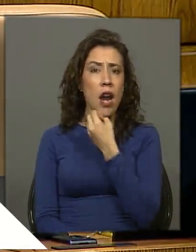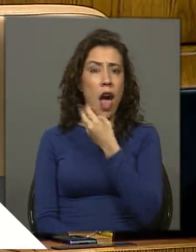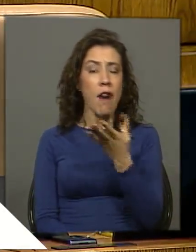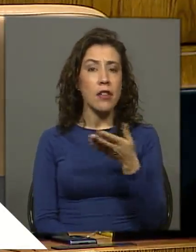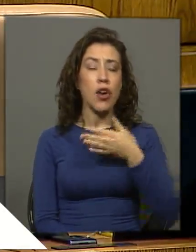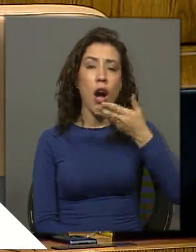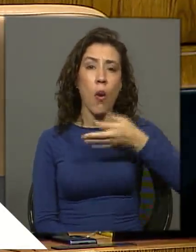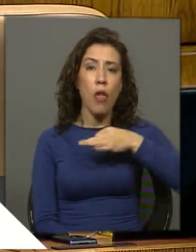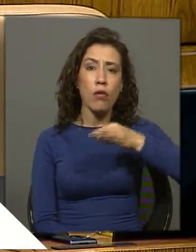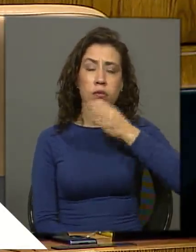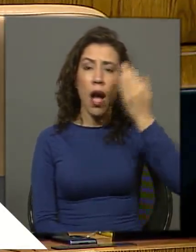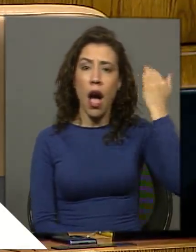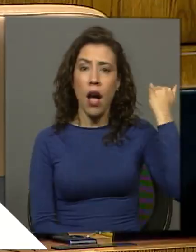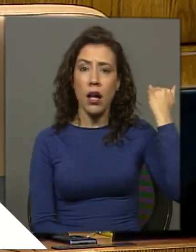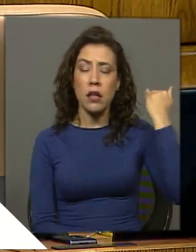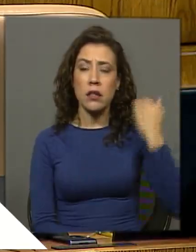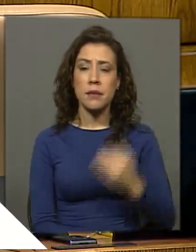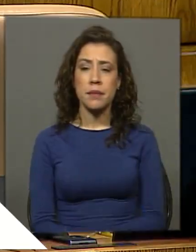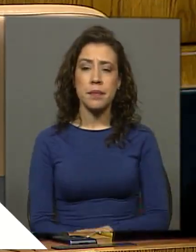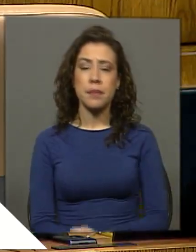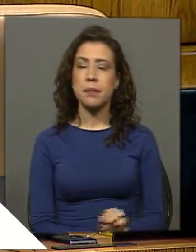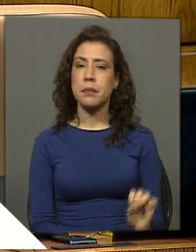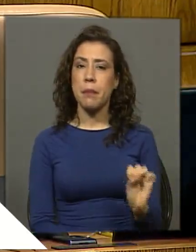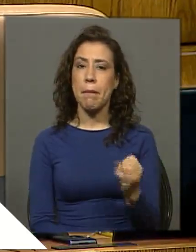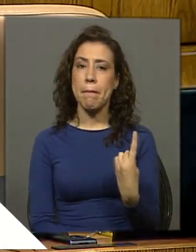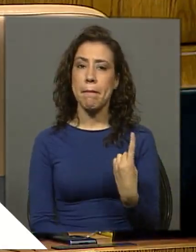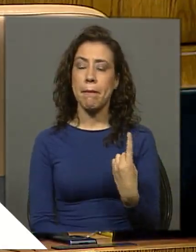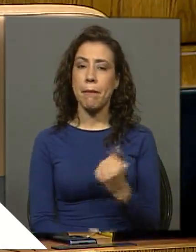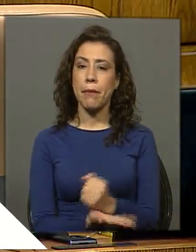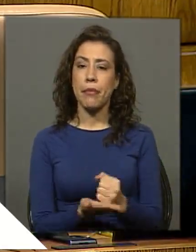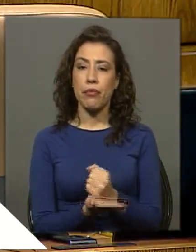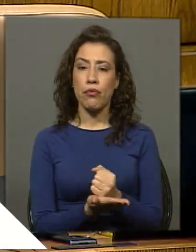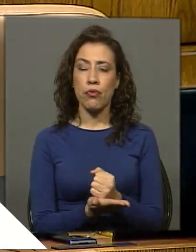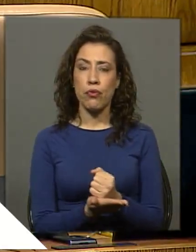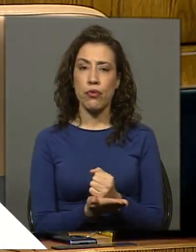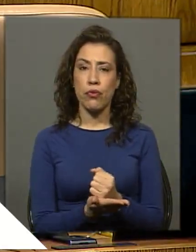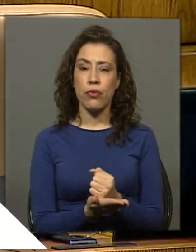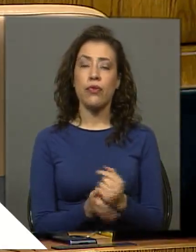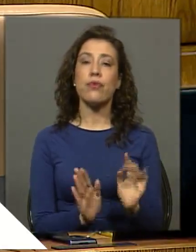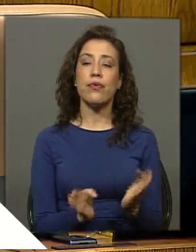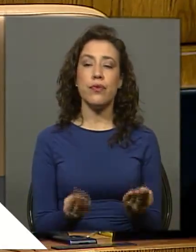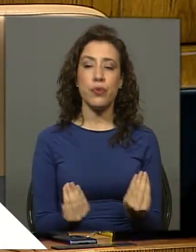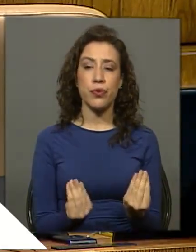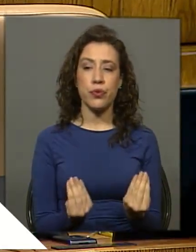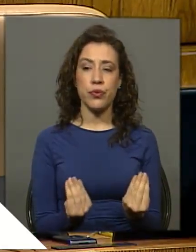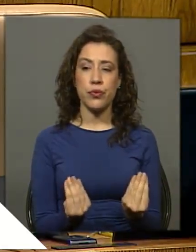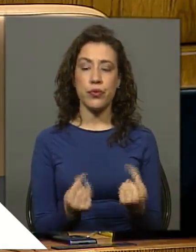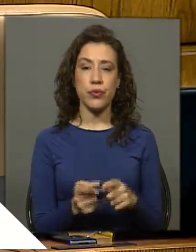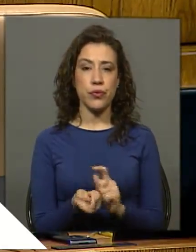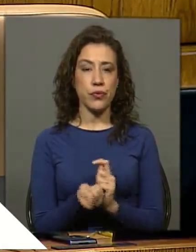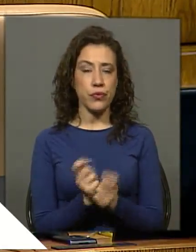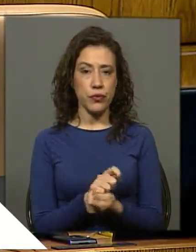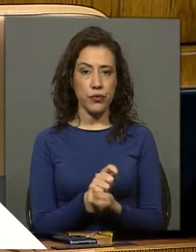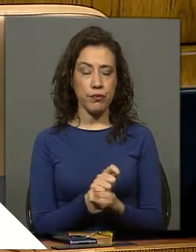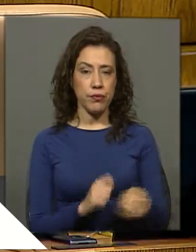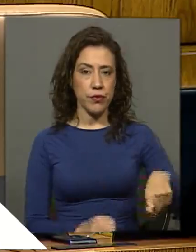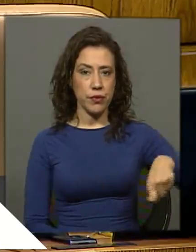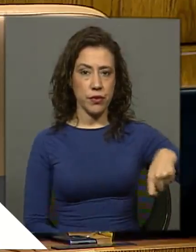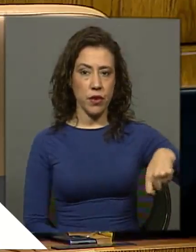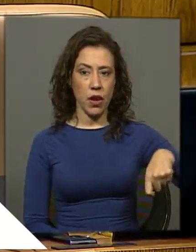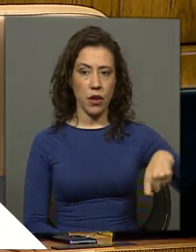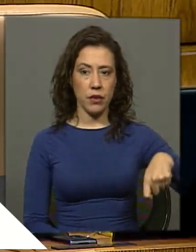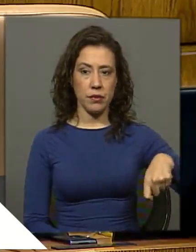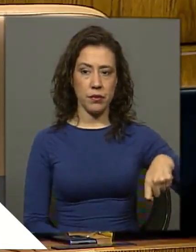intervenciones en la primera en la primera tramitación esperábamos que esto fuera modificado en el senado